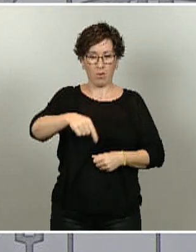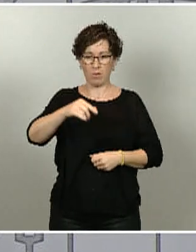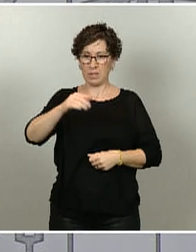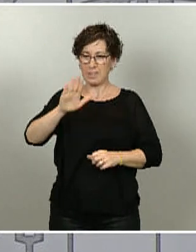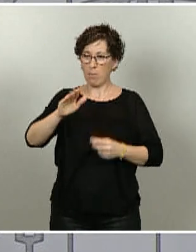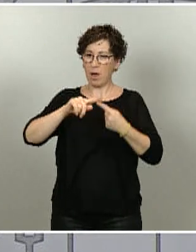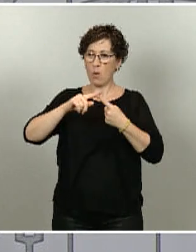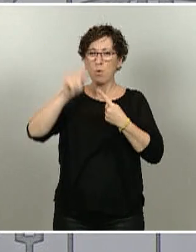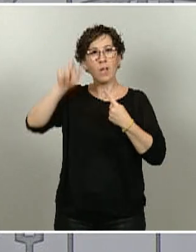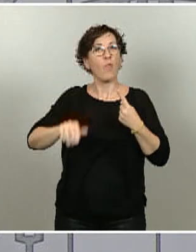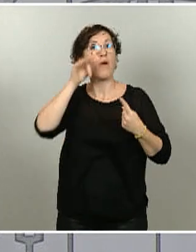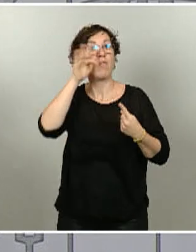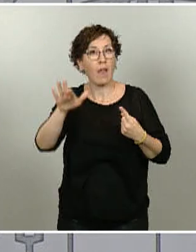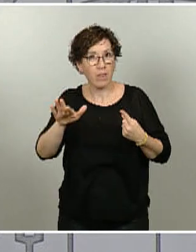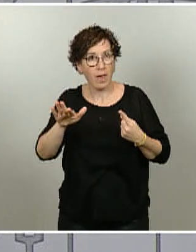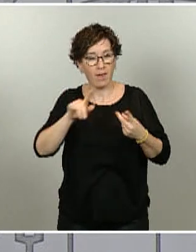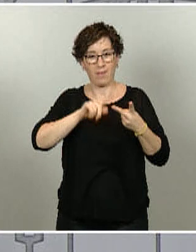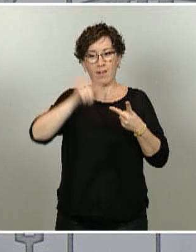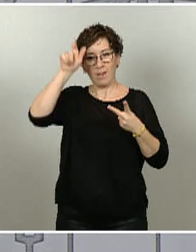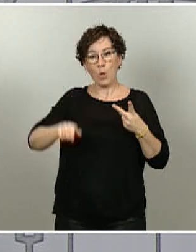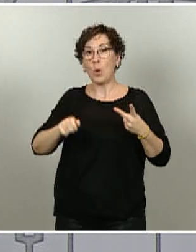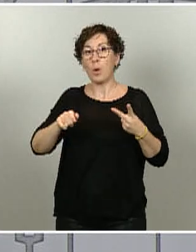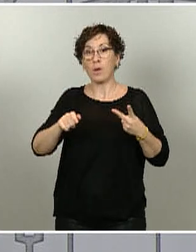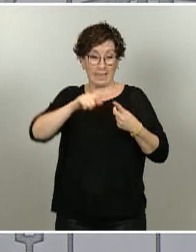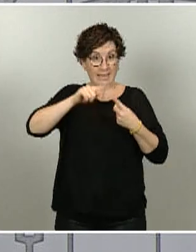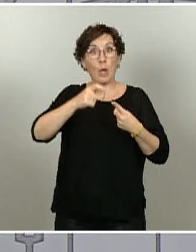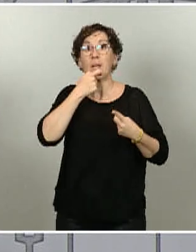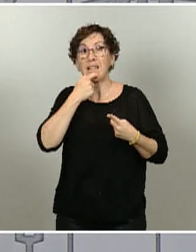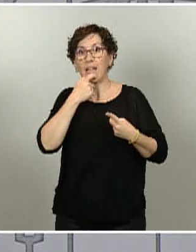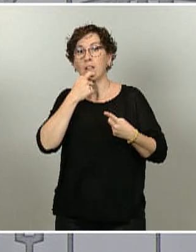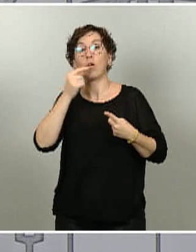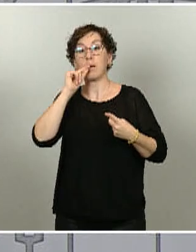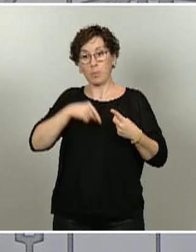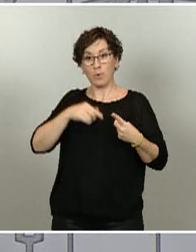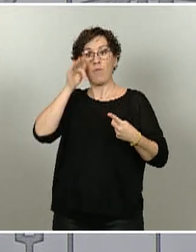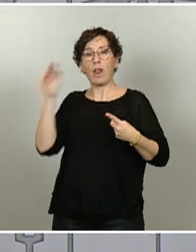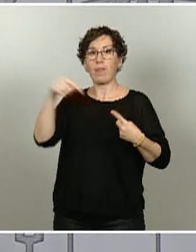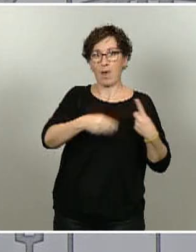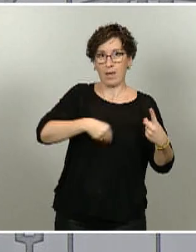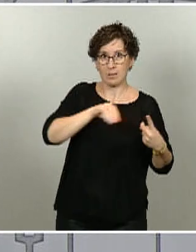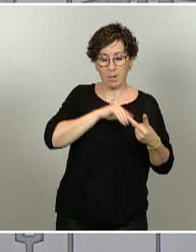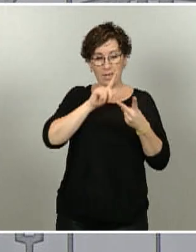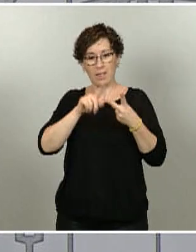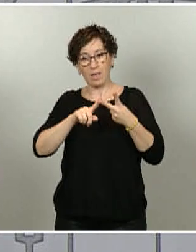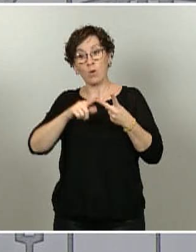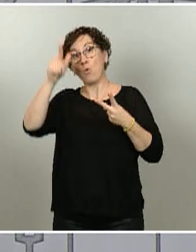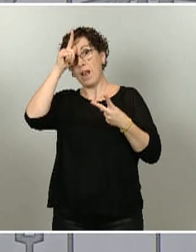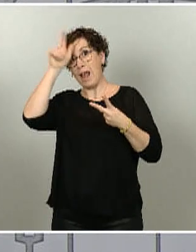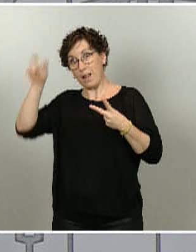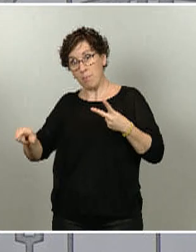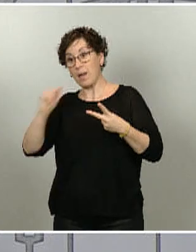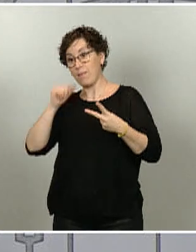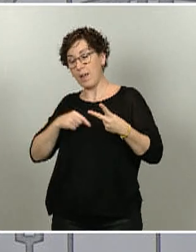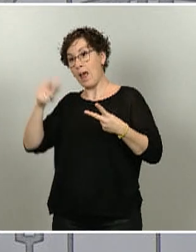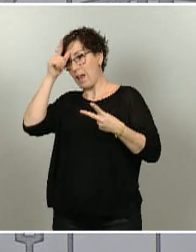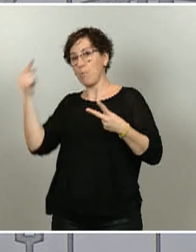un británico que se había infectado en Francia, y habíamos tenido un caso de un alemán que se había infectado en Alemania, y que fueron en La Gomera y en